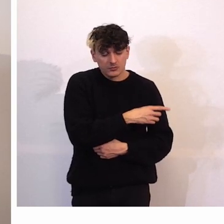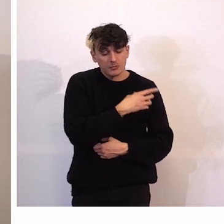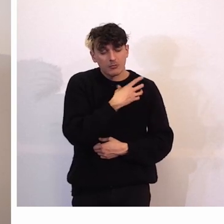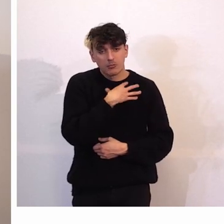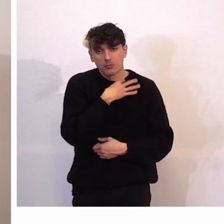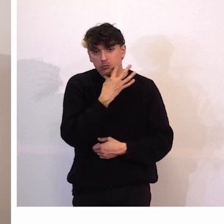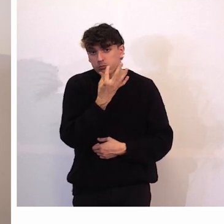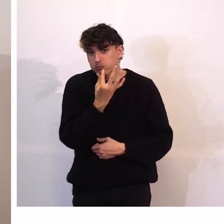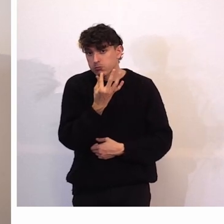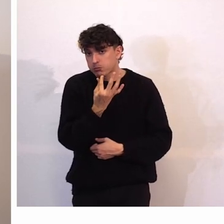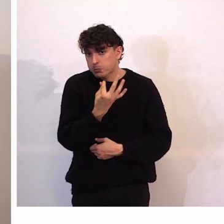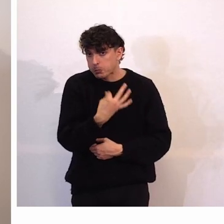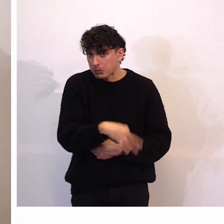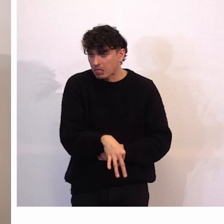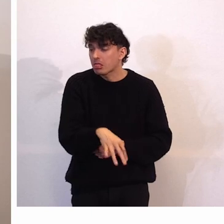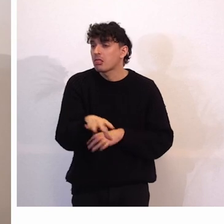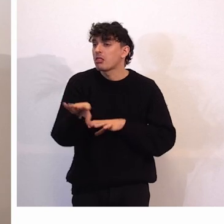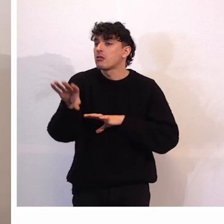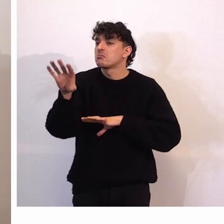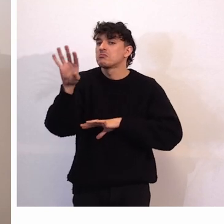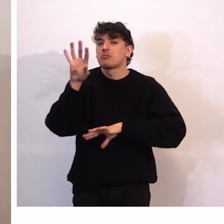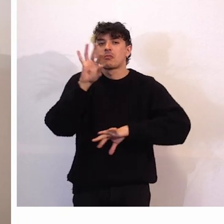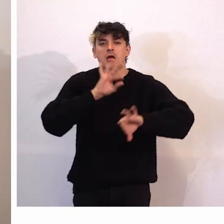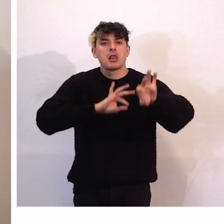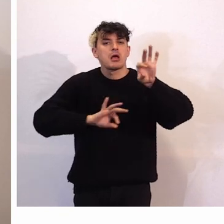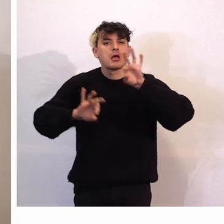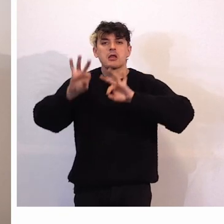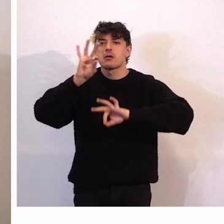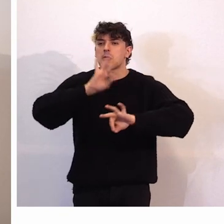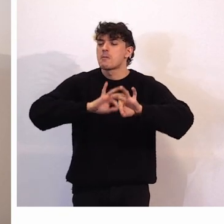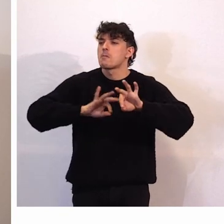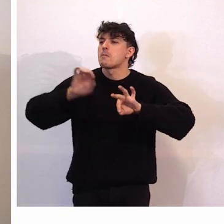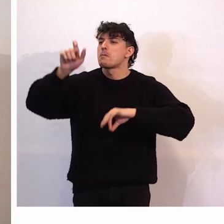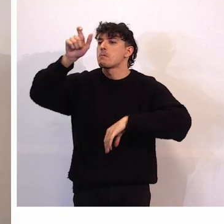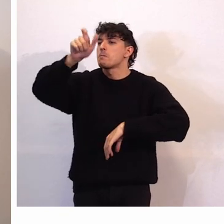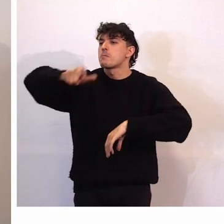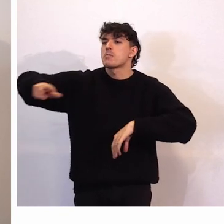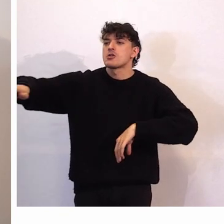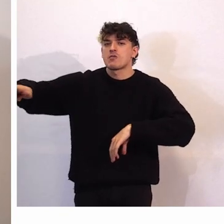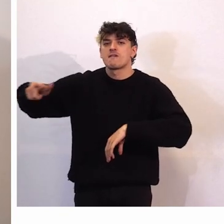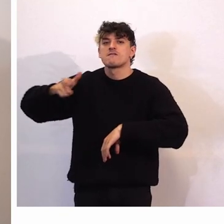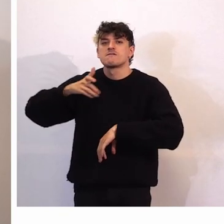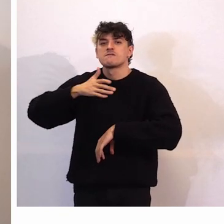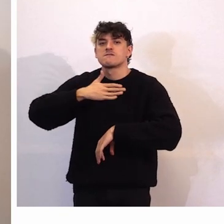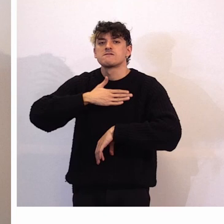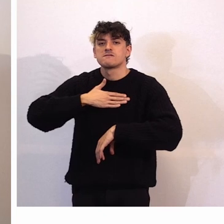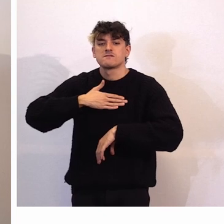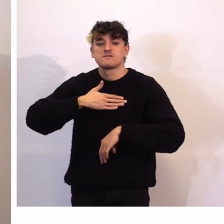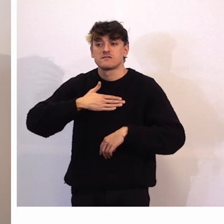pudieran elegir democráticamente a las personas que querían